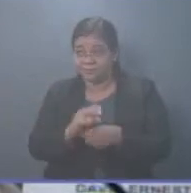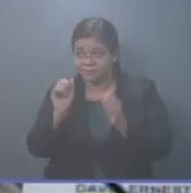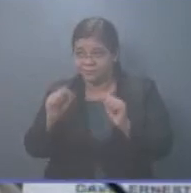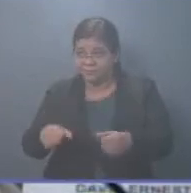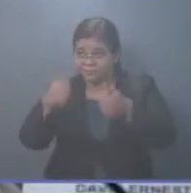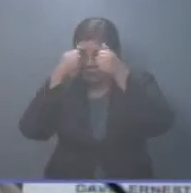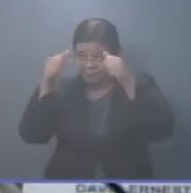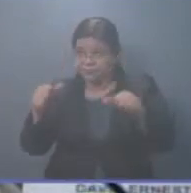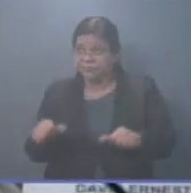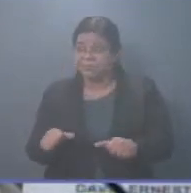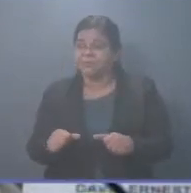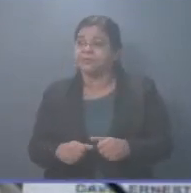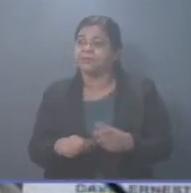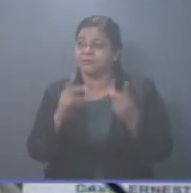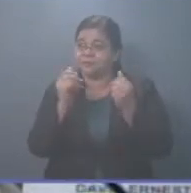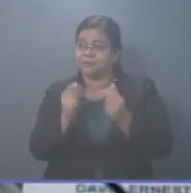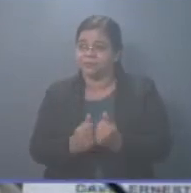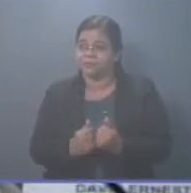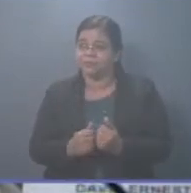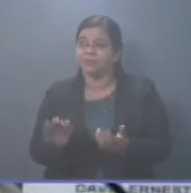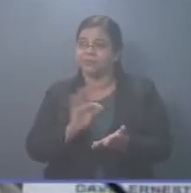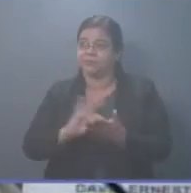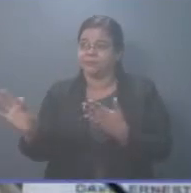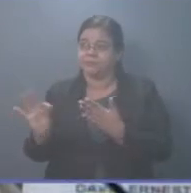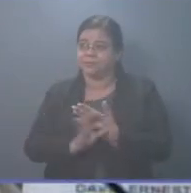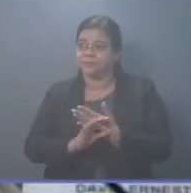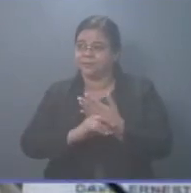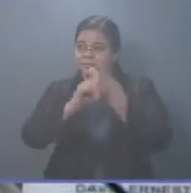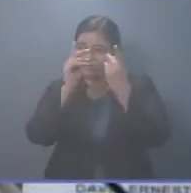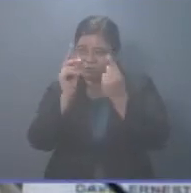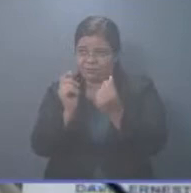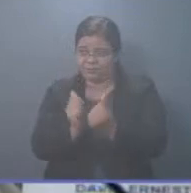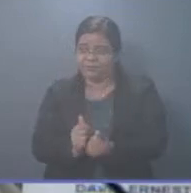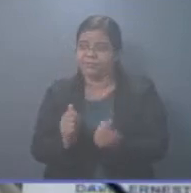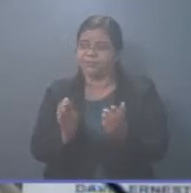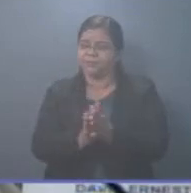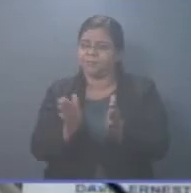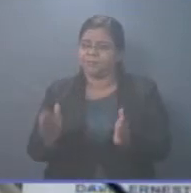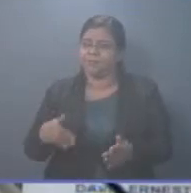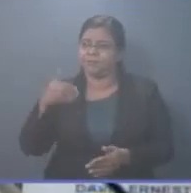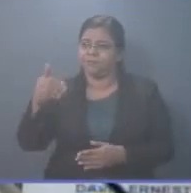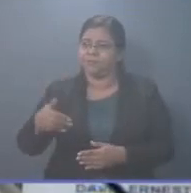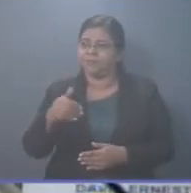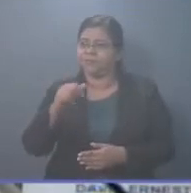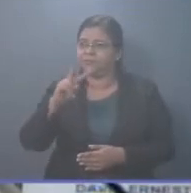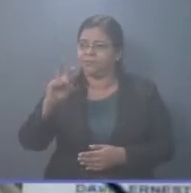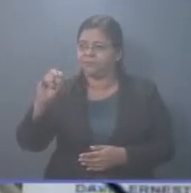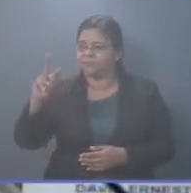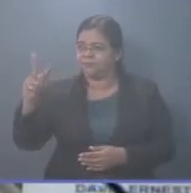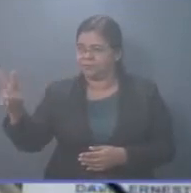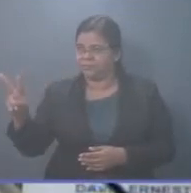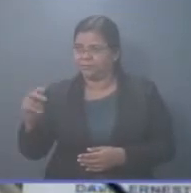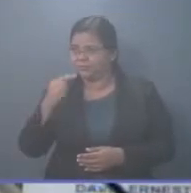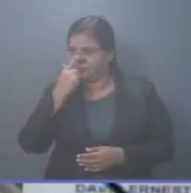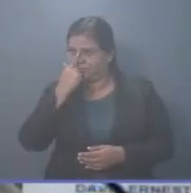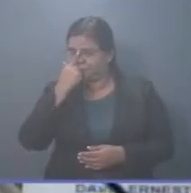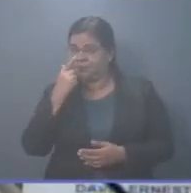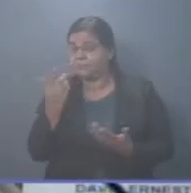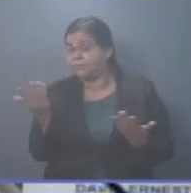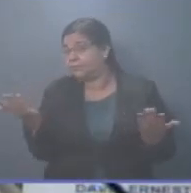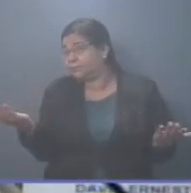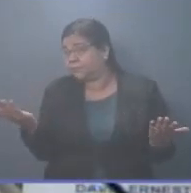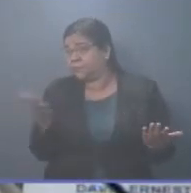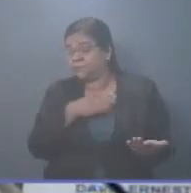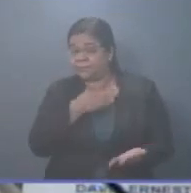la partida presupuestaria en el proyecto de presupuesto general de la Nación del 2022, ¿verdad? Entonces